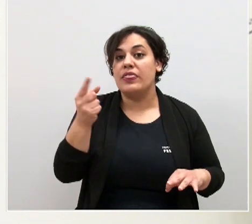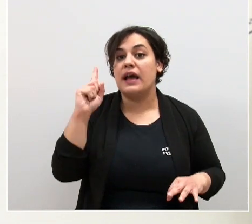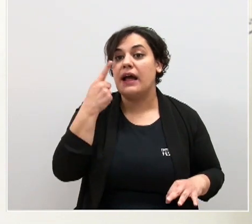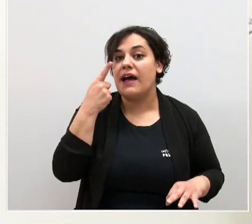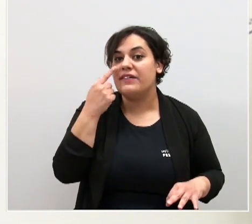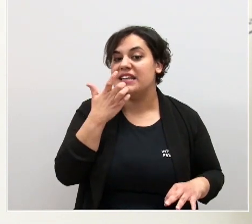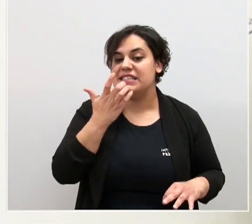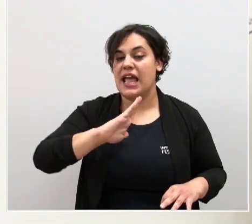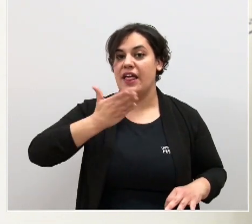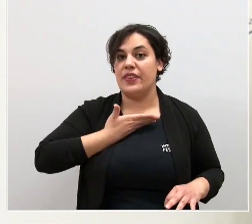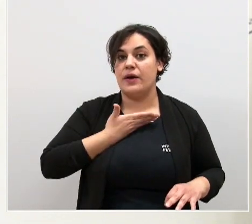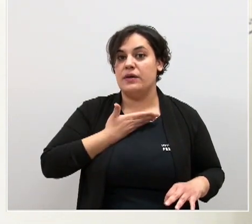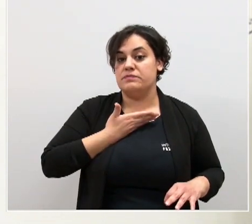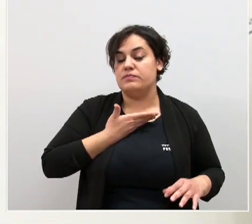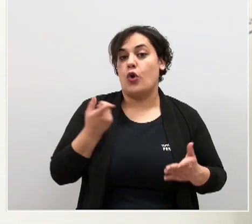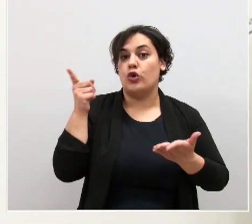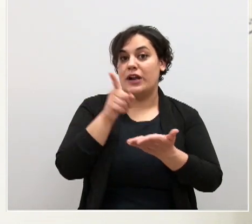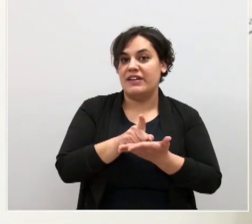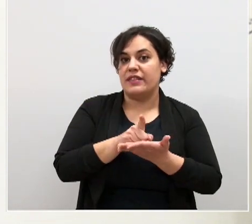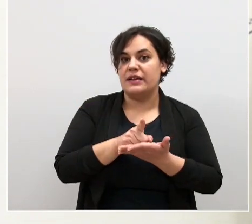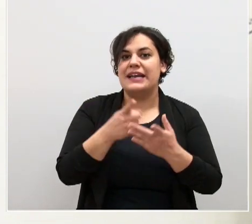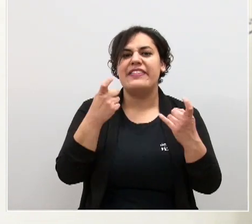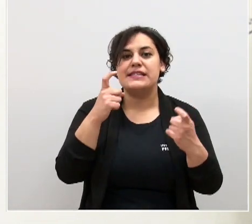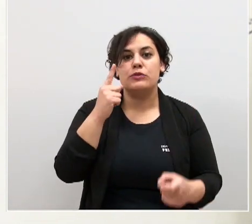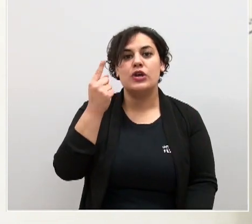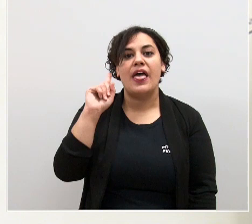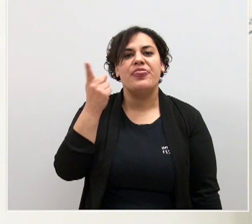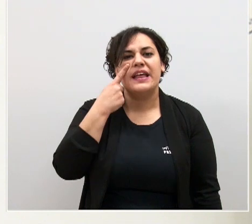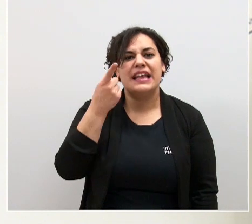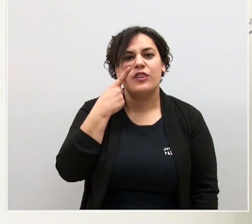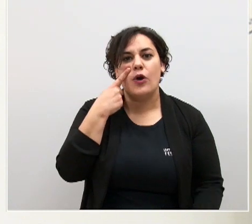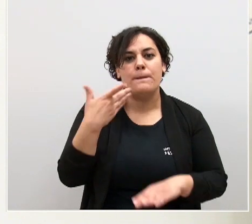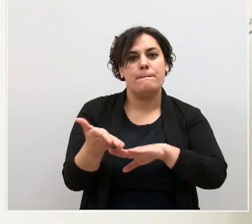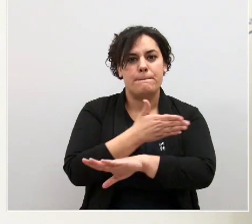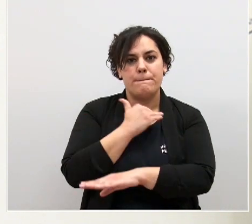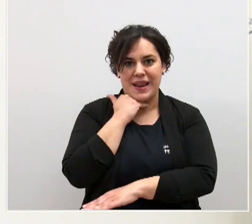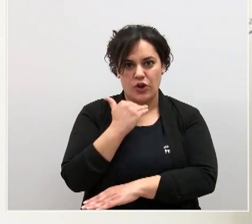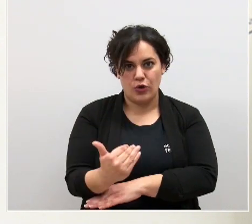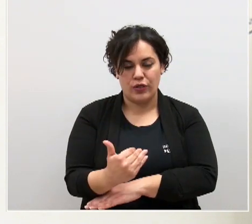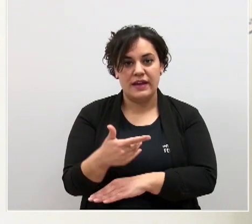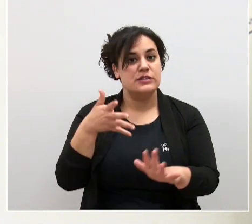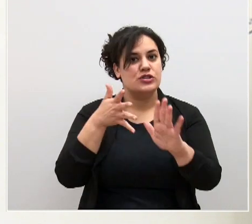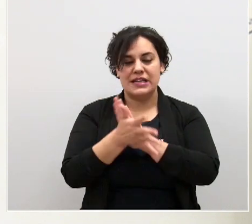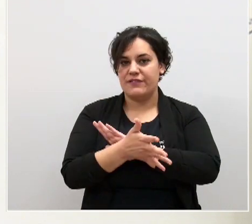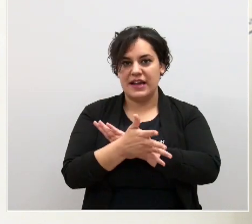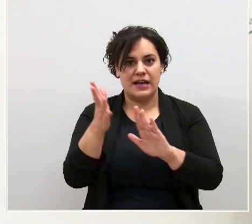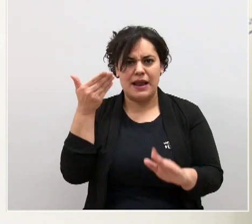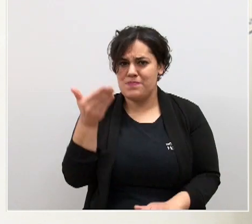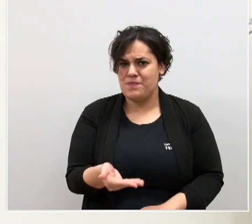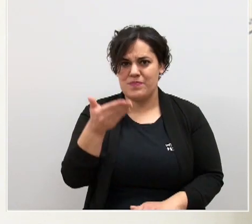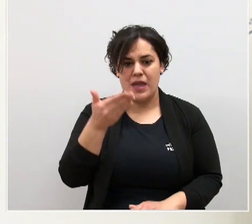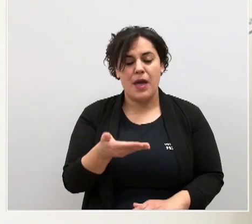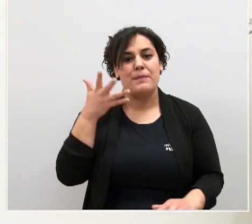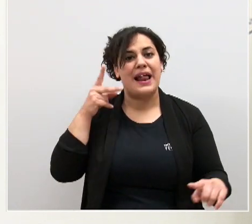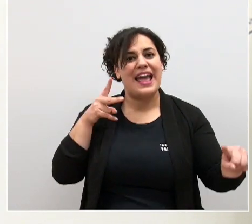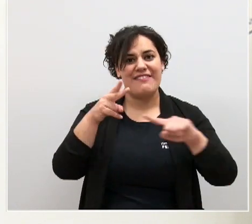llegaran el día de mañana, con lo cual la detección precoz para aislar lo que estamos haciendo ahora será vital para que la pandemia no afecte como nos